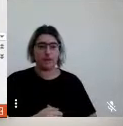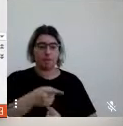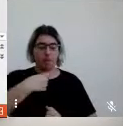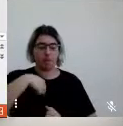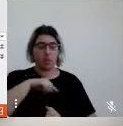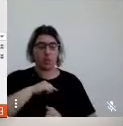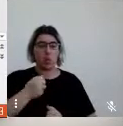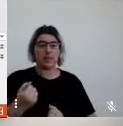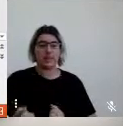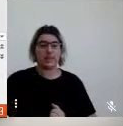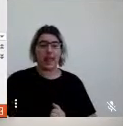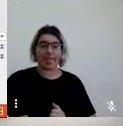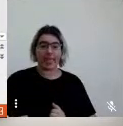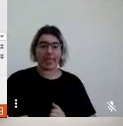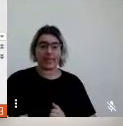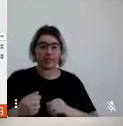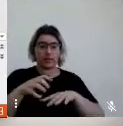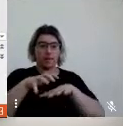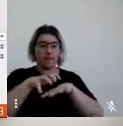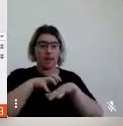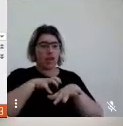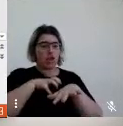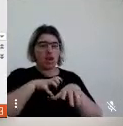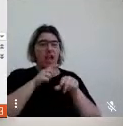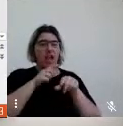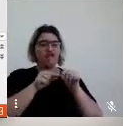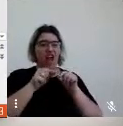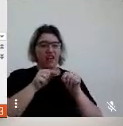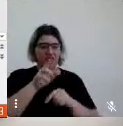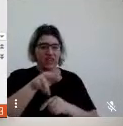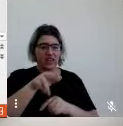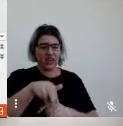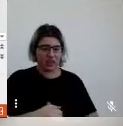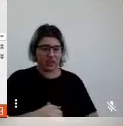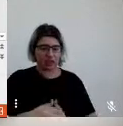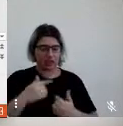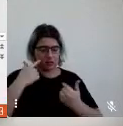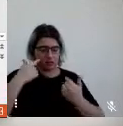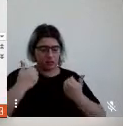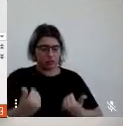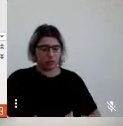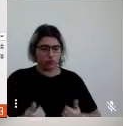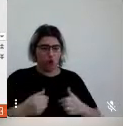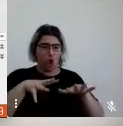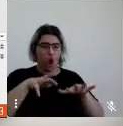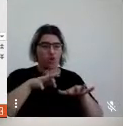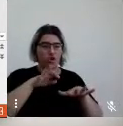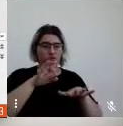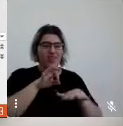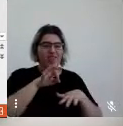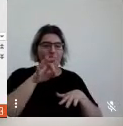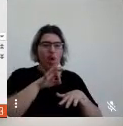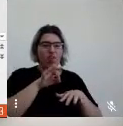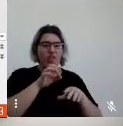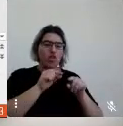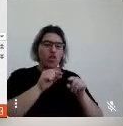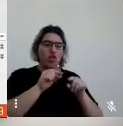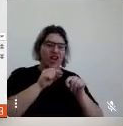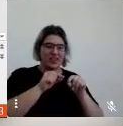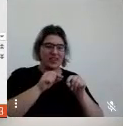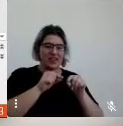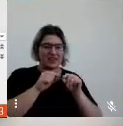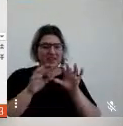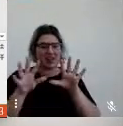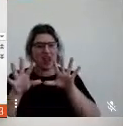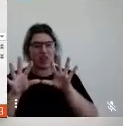se compone de bacterias. Somos un 90% bacterias y un 10% humanos en genética.